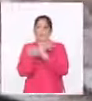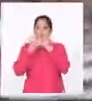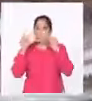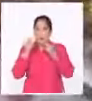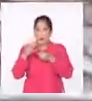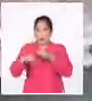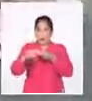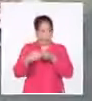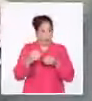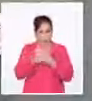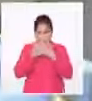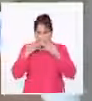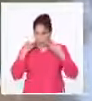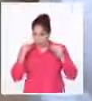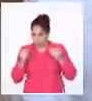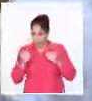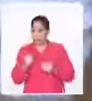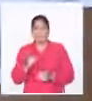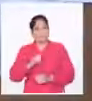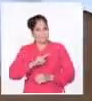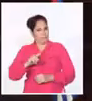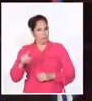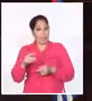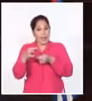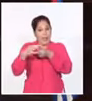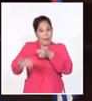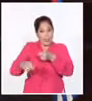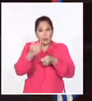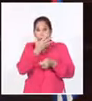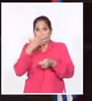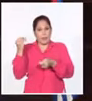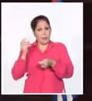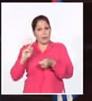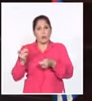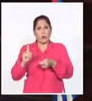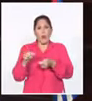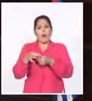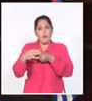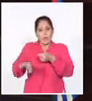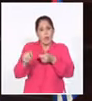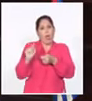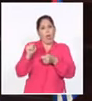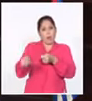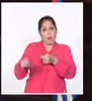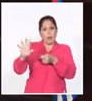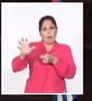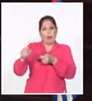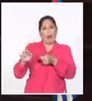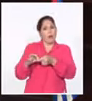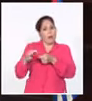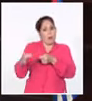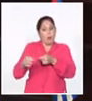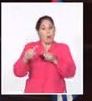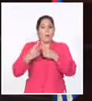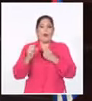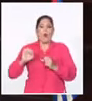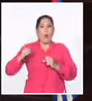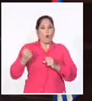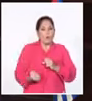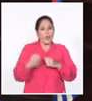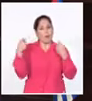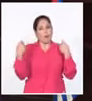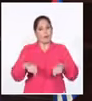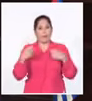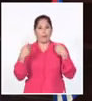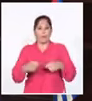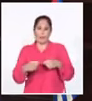del efectivo. Porque siempre hemos explicado que el efectivo no desaparece. O sea, el efectivo siempre seguirá como un medio de pago más dentro de los autorizados por el Banco